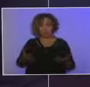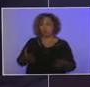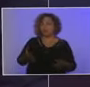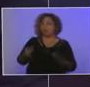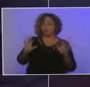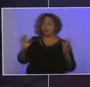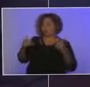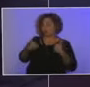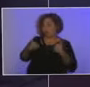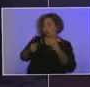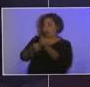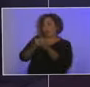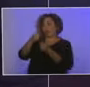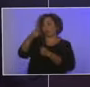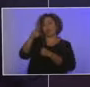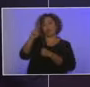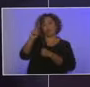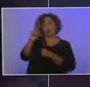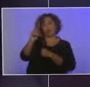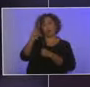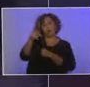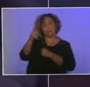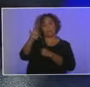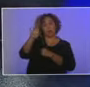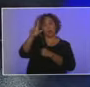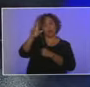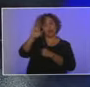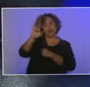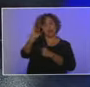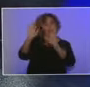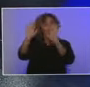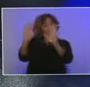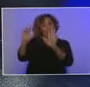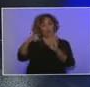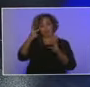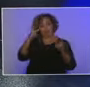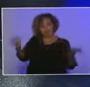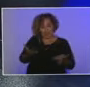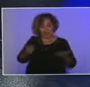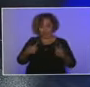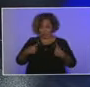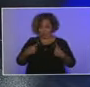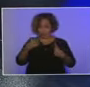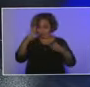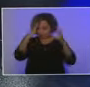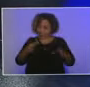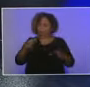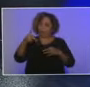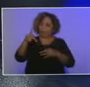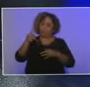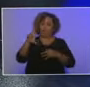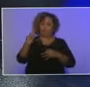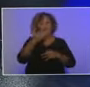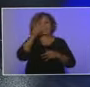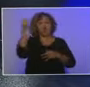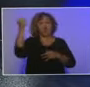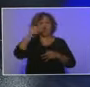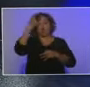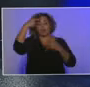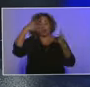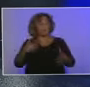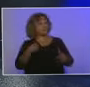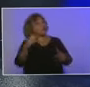yo, Alex. Yo pienso. Tú conoces dónde yo estoy parado, así que yo estoy seguro que Pedro va a ser el gobernador. Yo pienso que